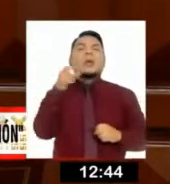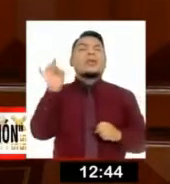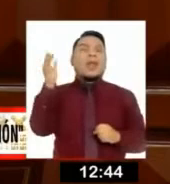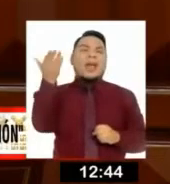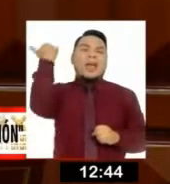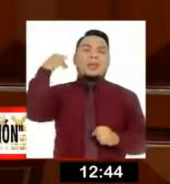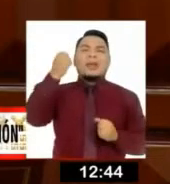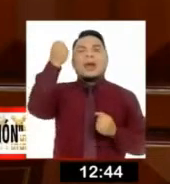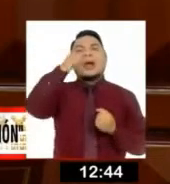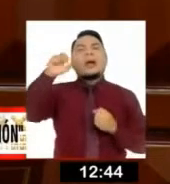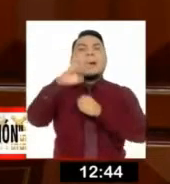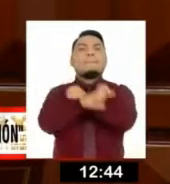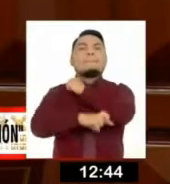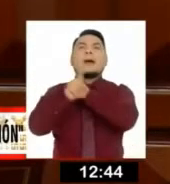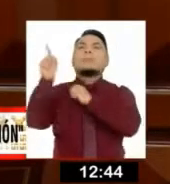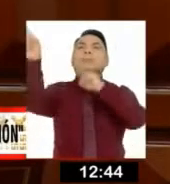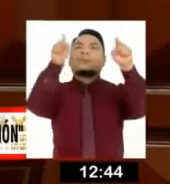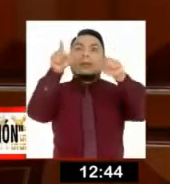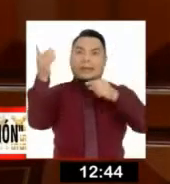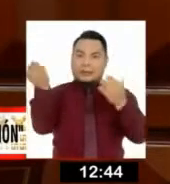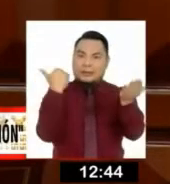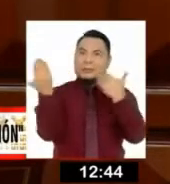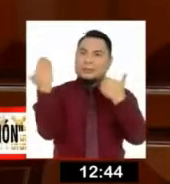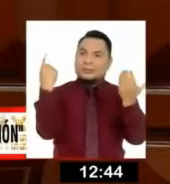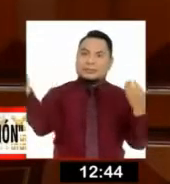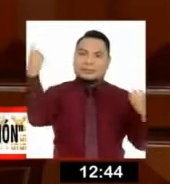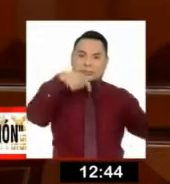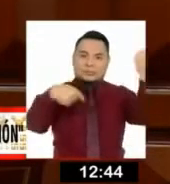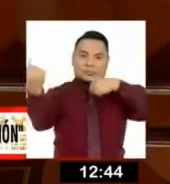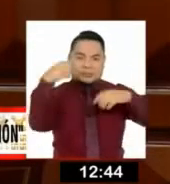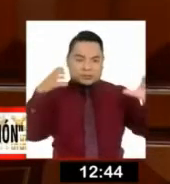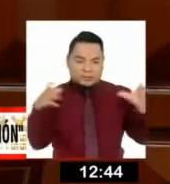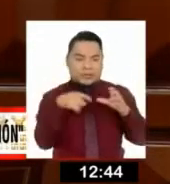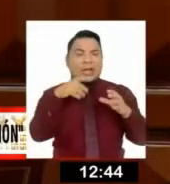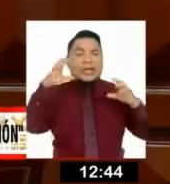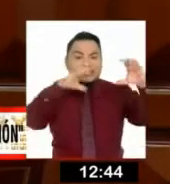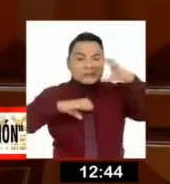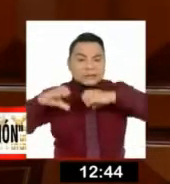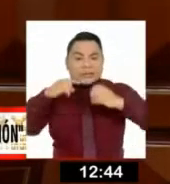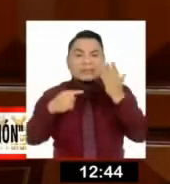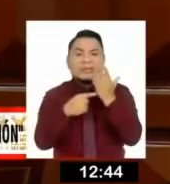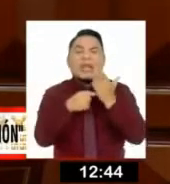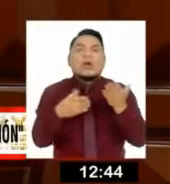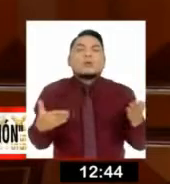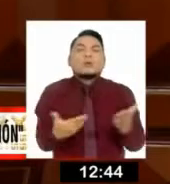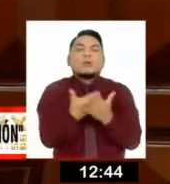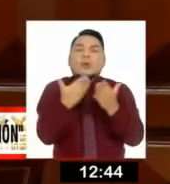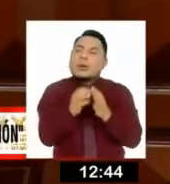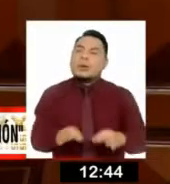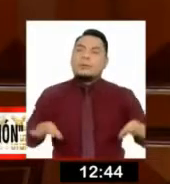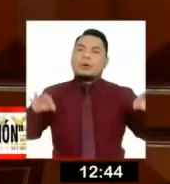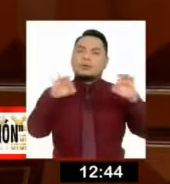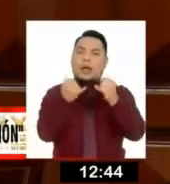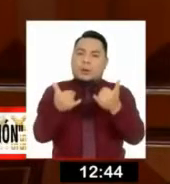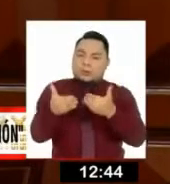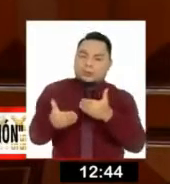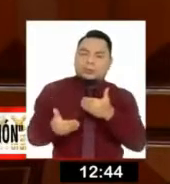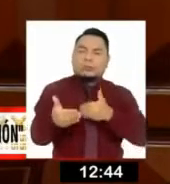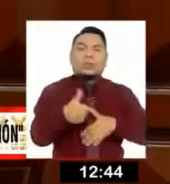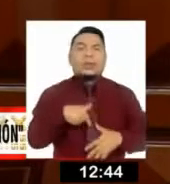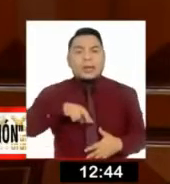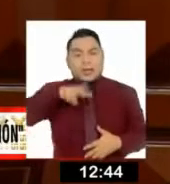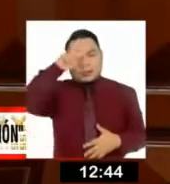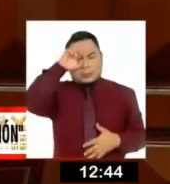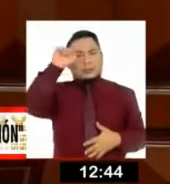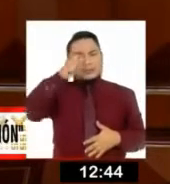de oportunidades. La ciencia y la tecnología son los pilares del desarrollo contemporáneo. Un país que no es capaz de reconocer